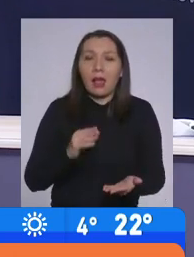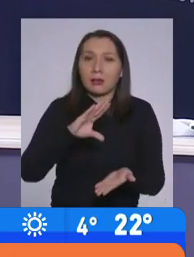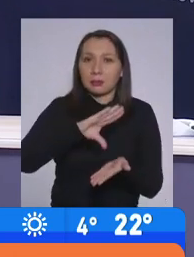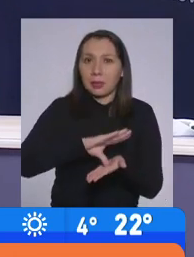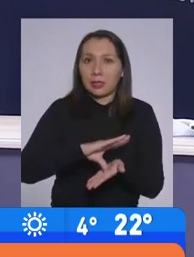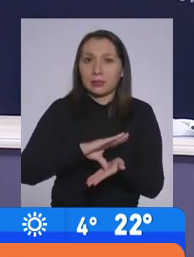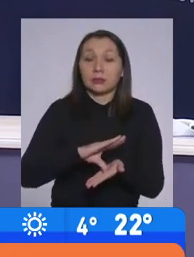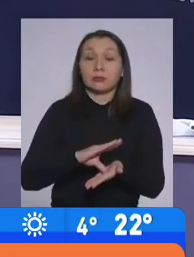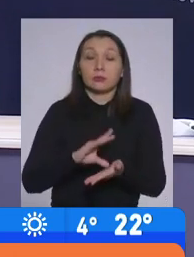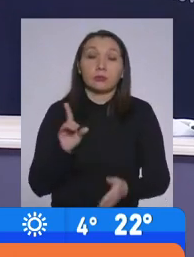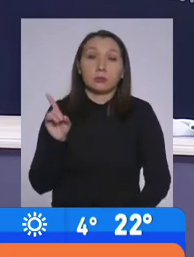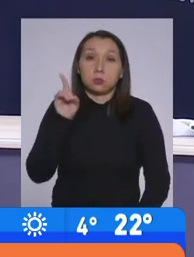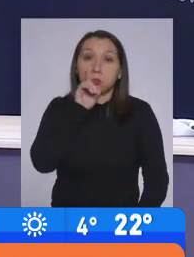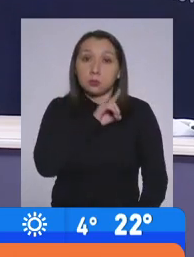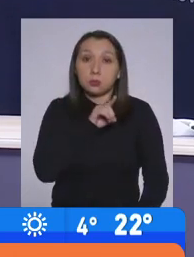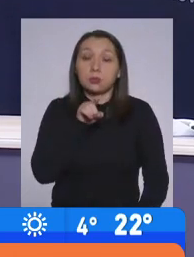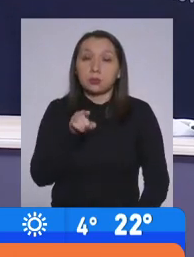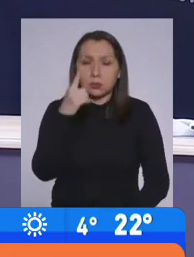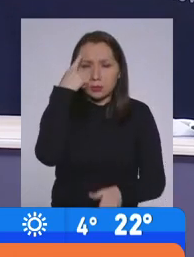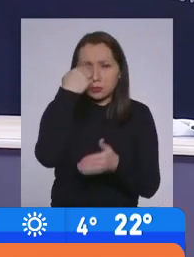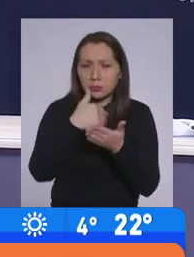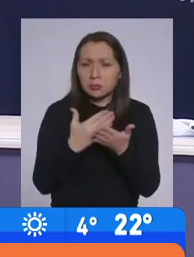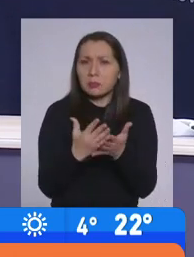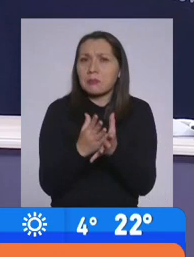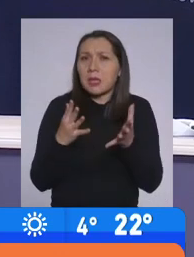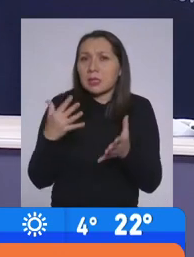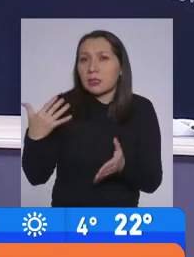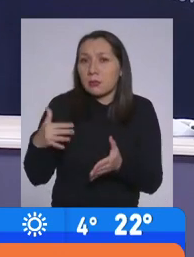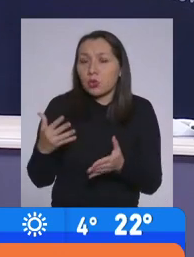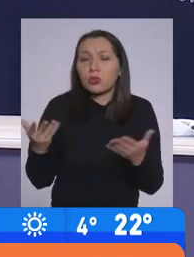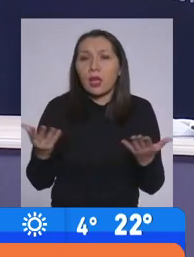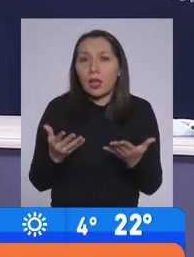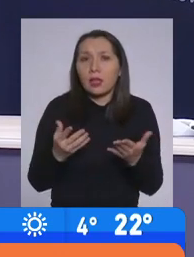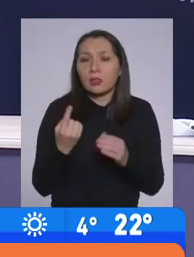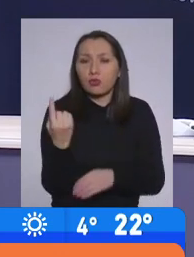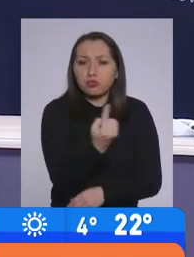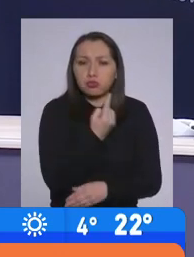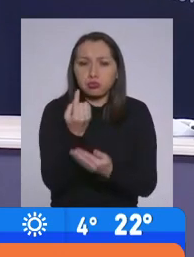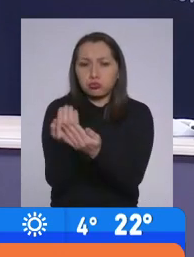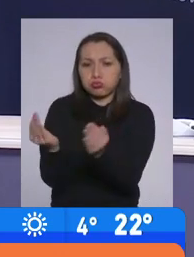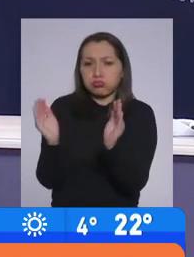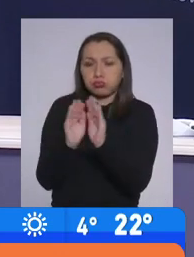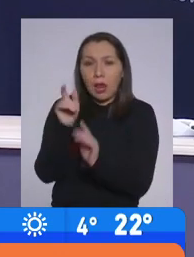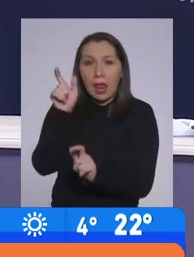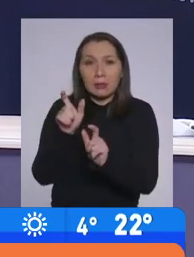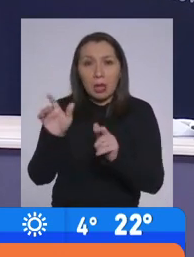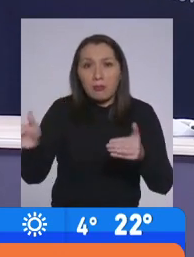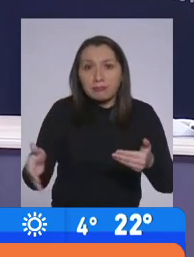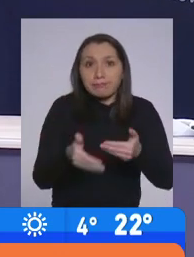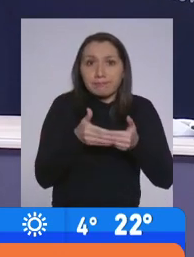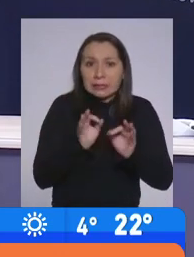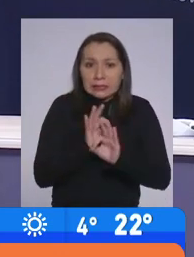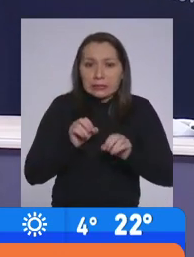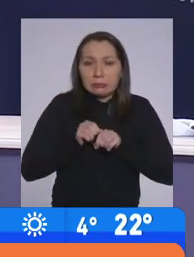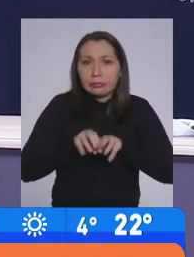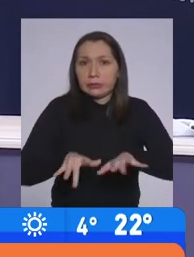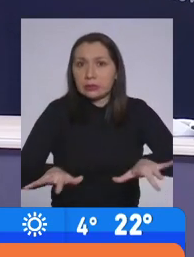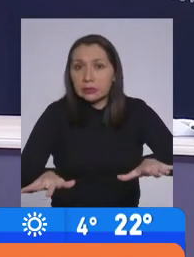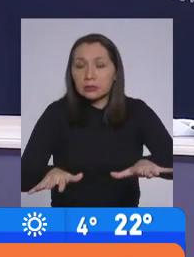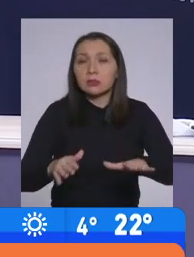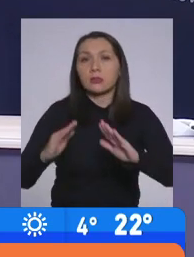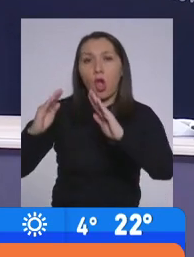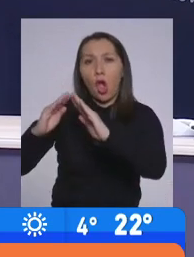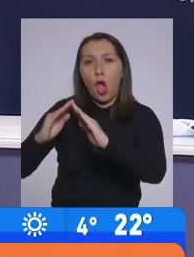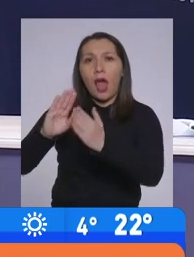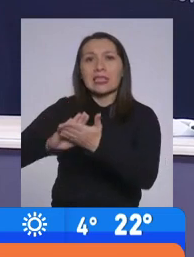y finalmente una de las estrategias más importantes que son el aislamiento de las personas para contener el brote son las